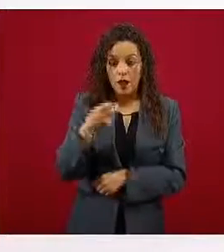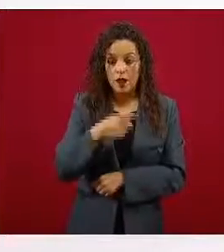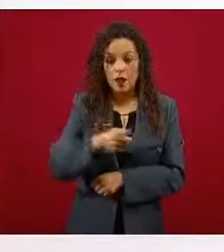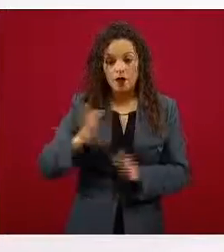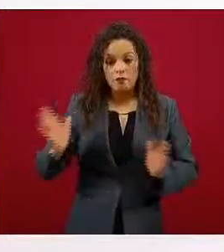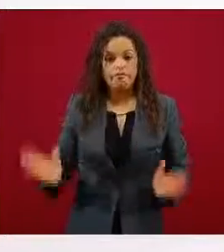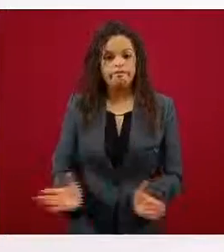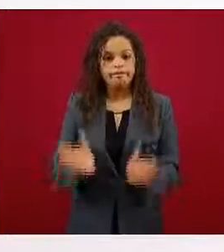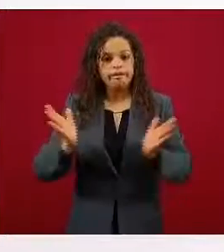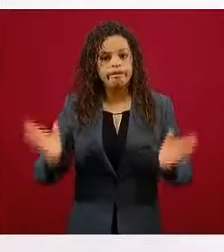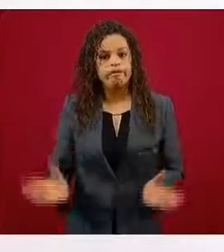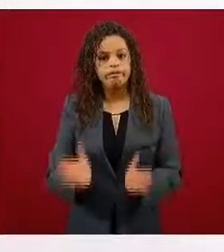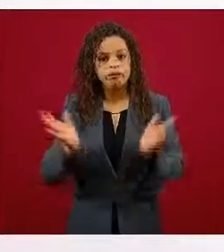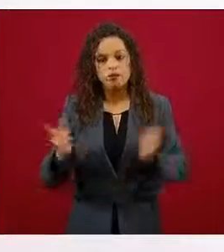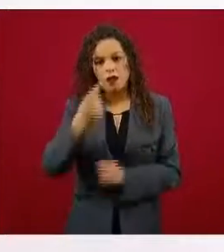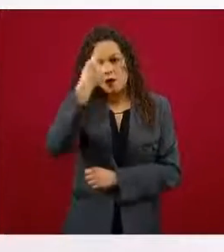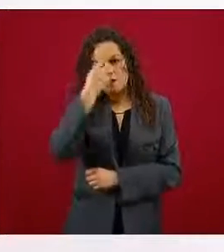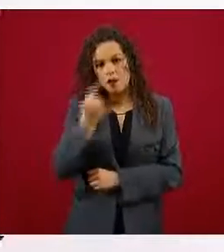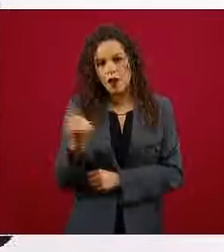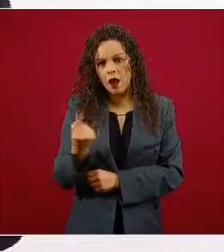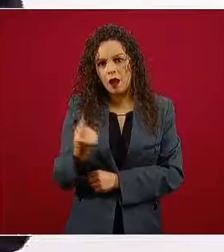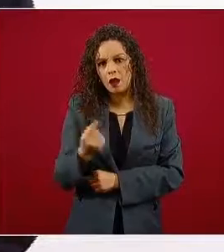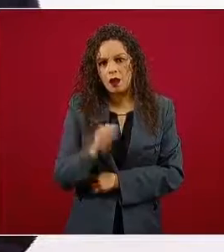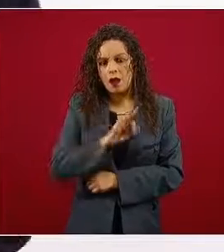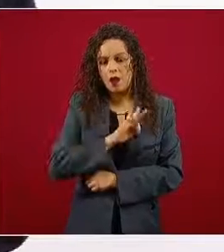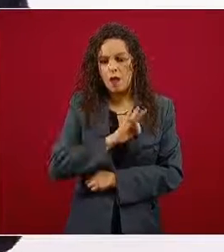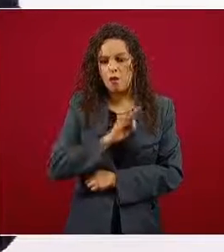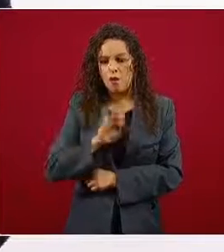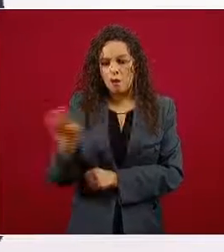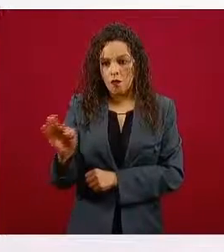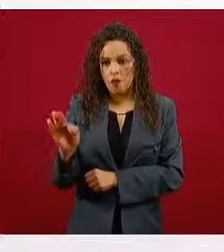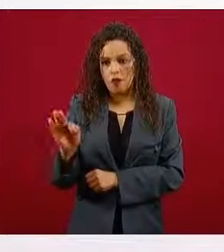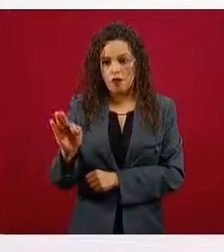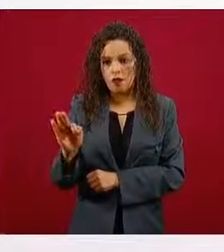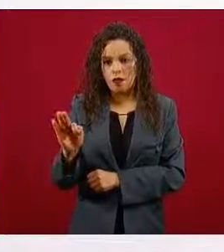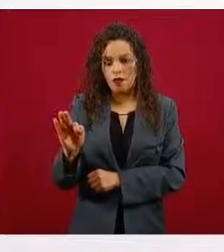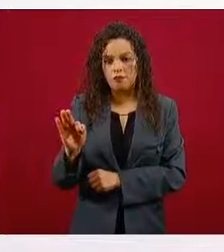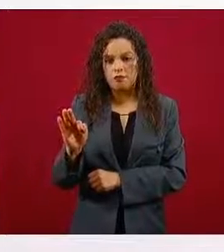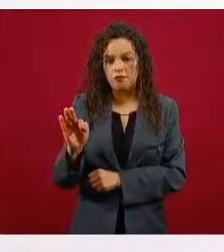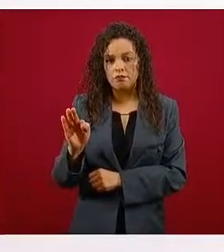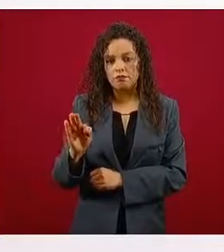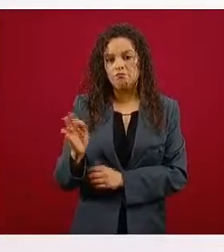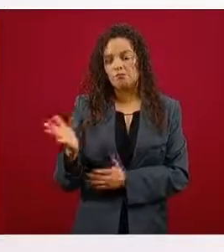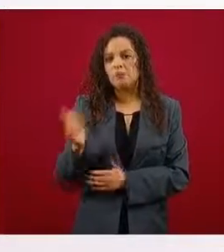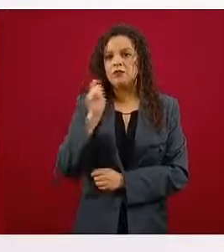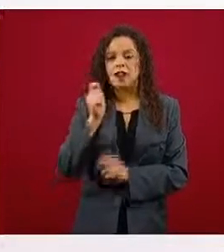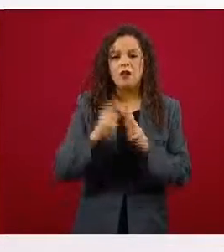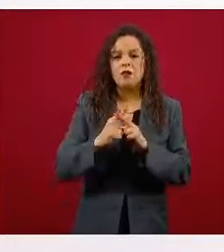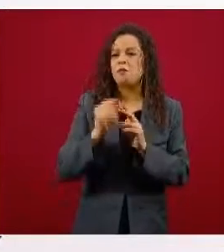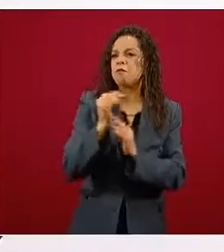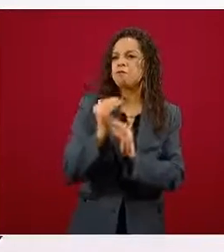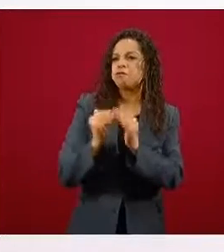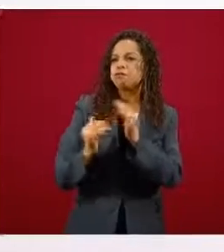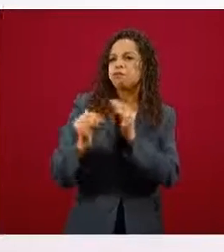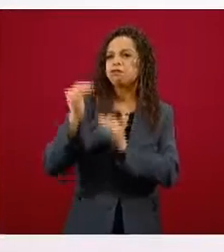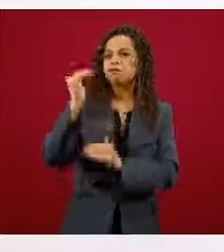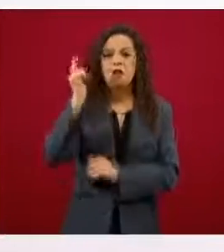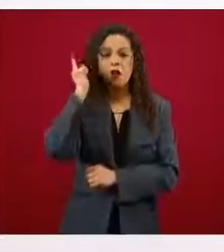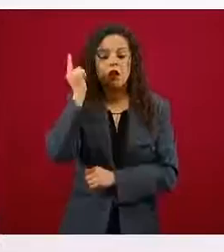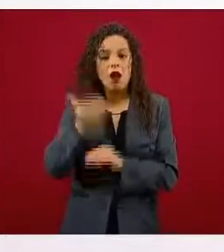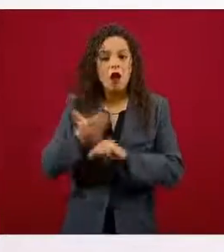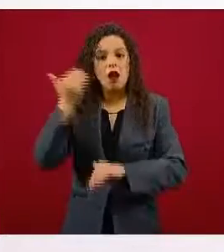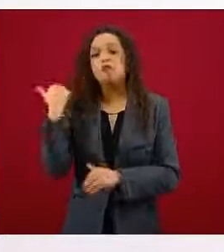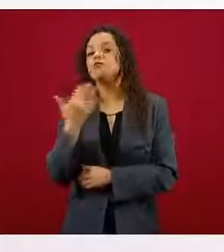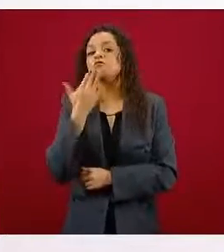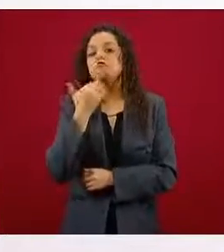a desarrollarse en una escala que jamás se alcanzaría mientras subsistieran las